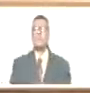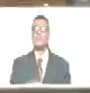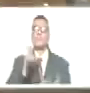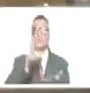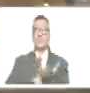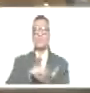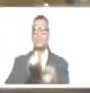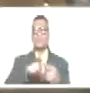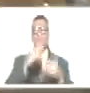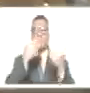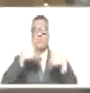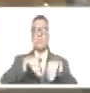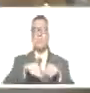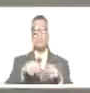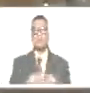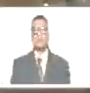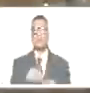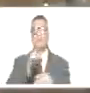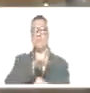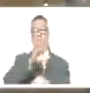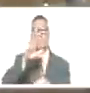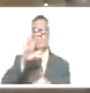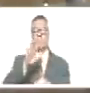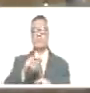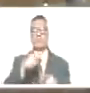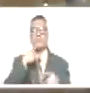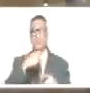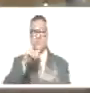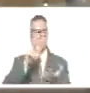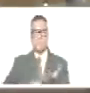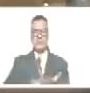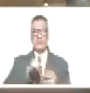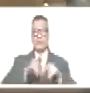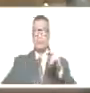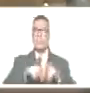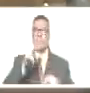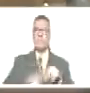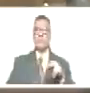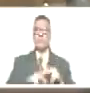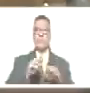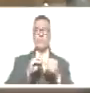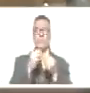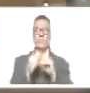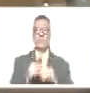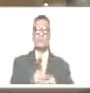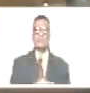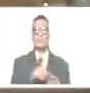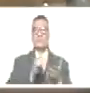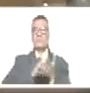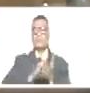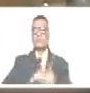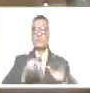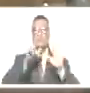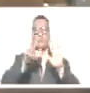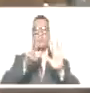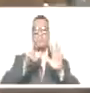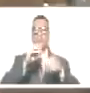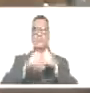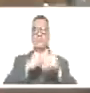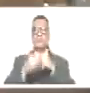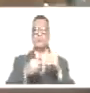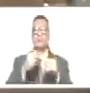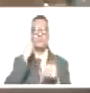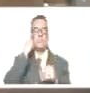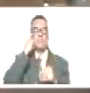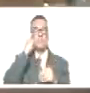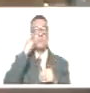Siguiente. Vigésimo quinto. Se sugiere aprobar la creación del contenido del artículo 8, quedando redactado de la manera siguiente.